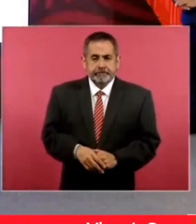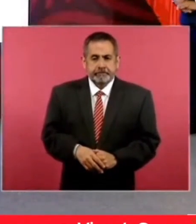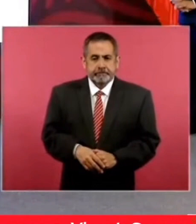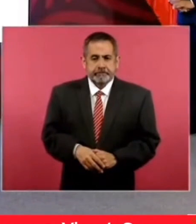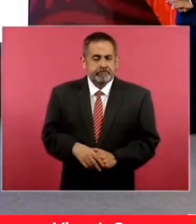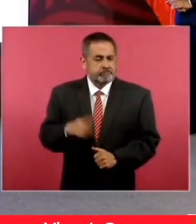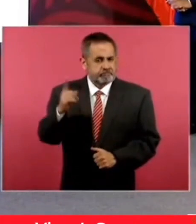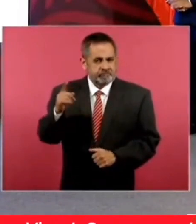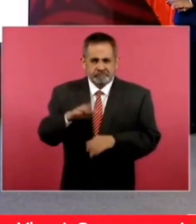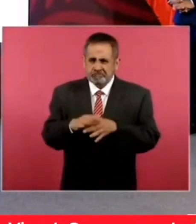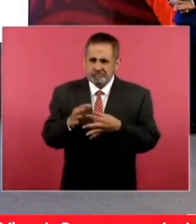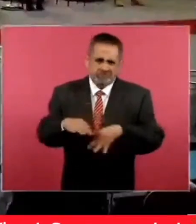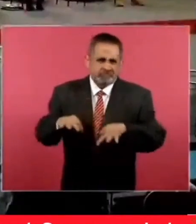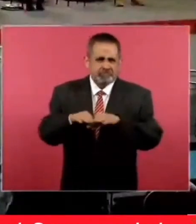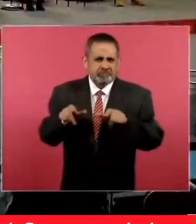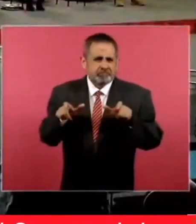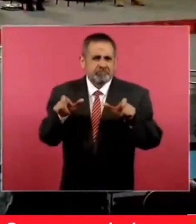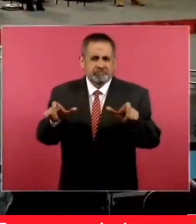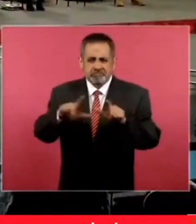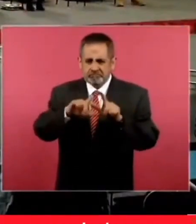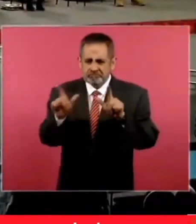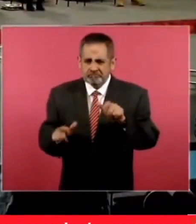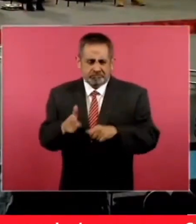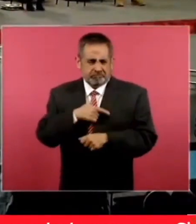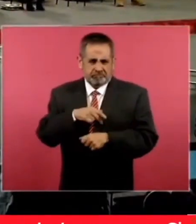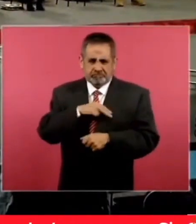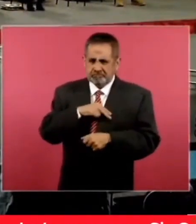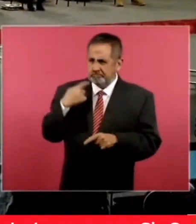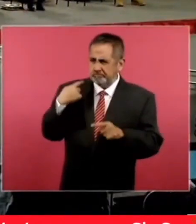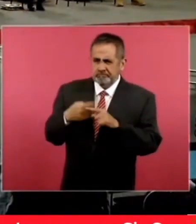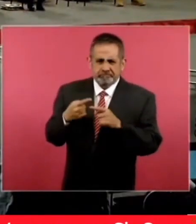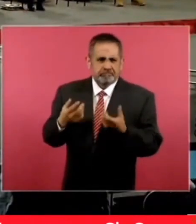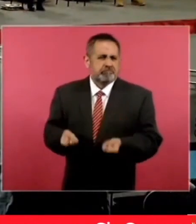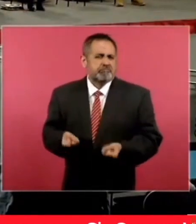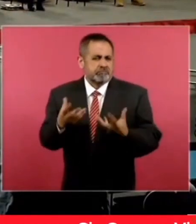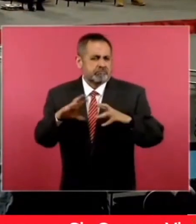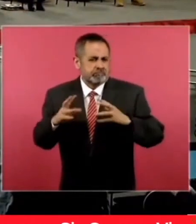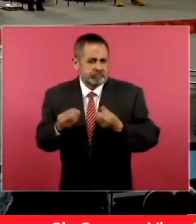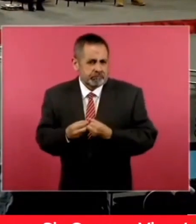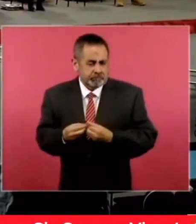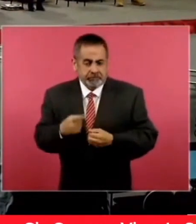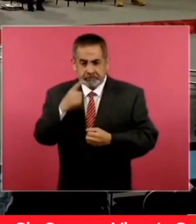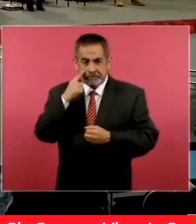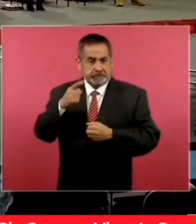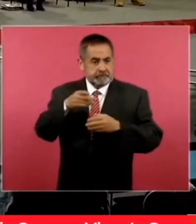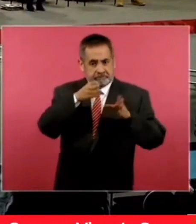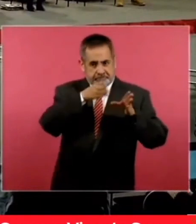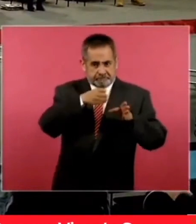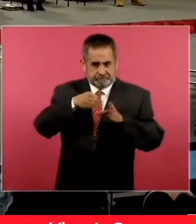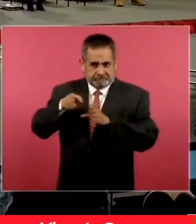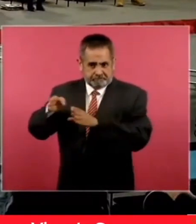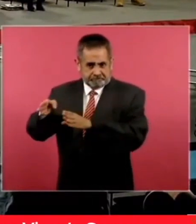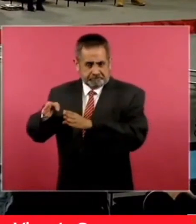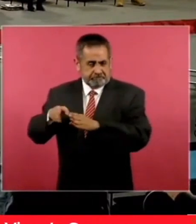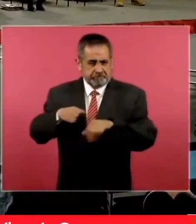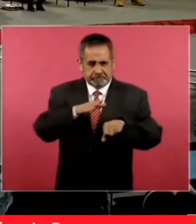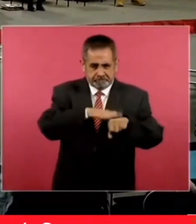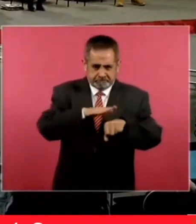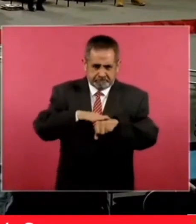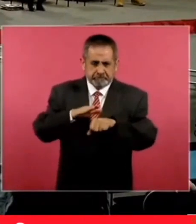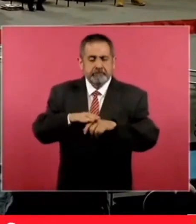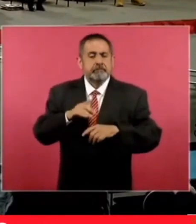de la guardia nacional en lo que va de la Administración aquí tenemos los rubros rubros muy vinculados